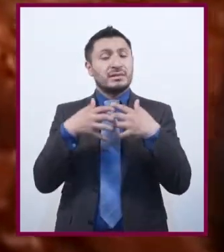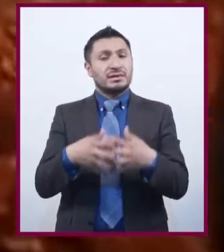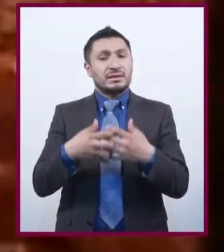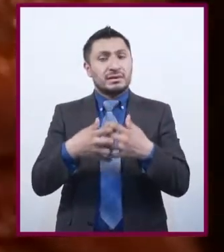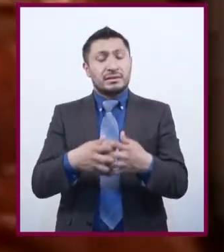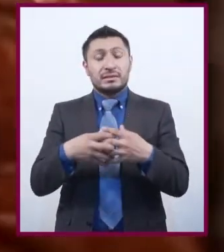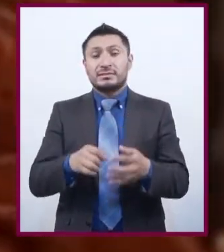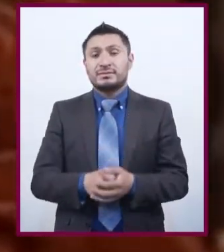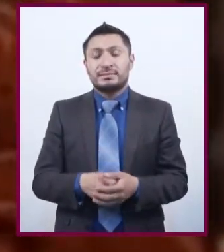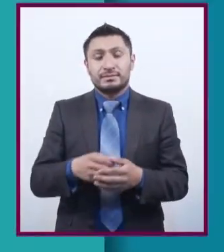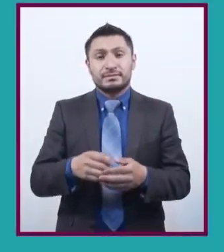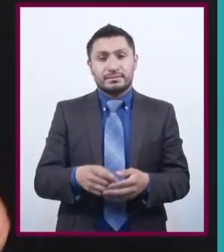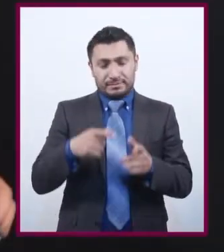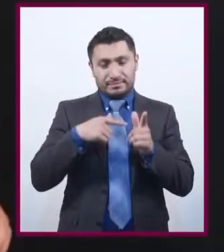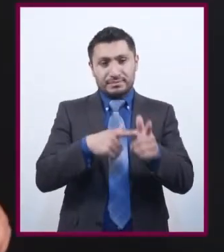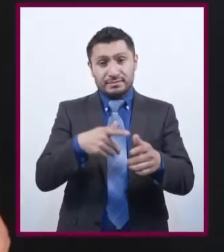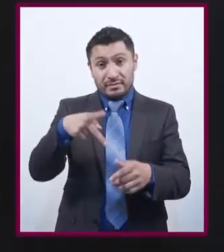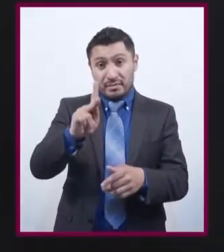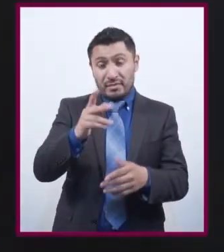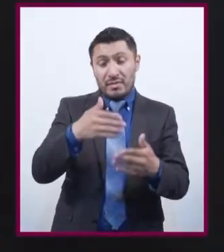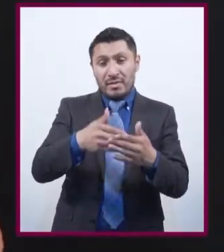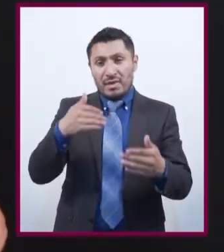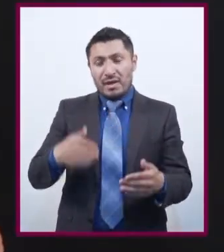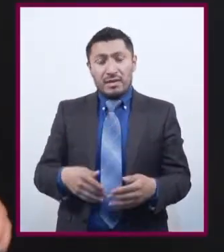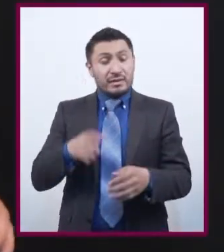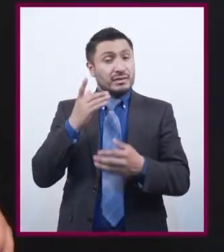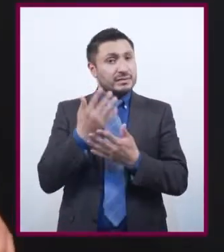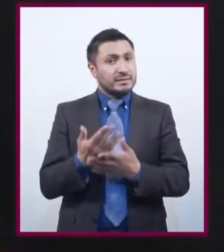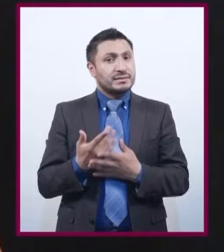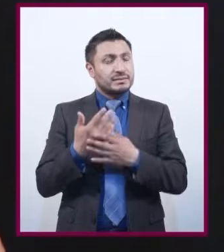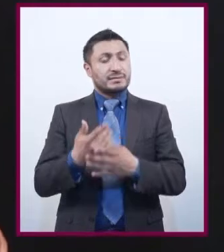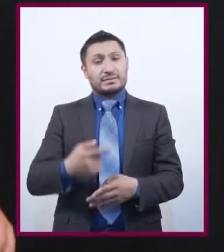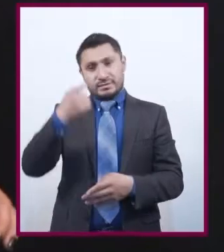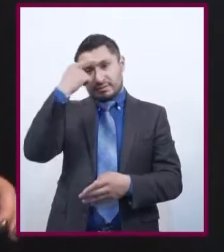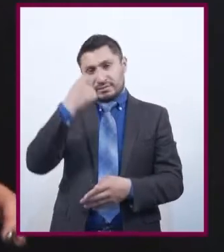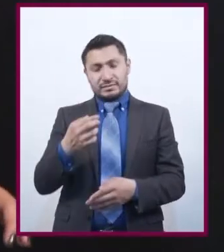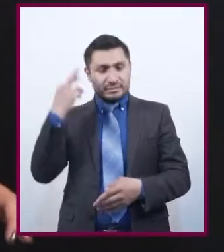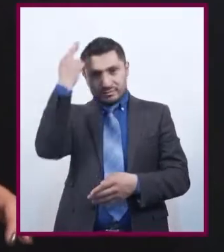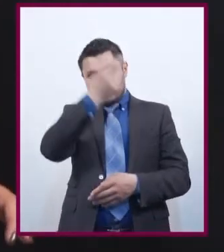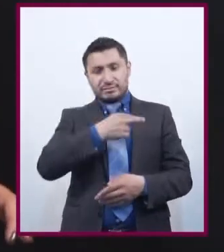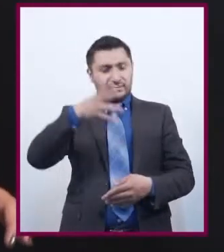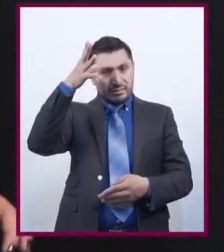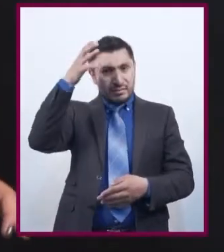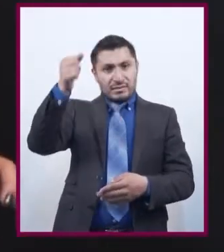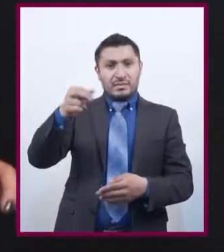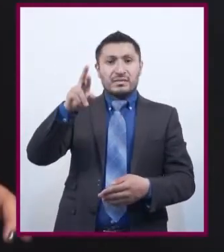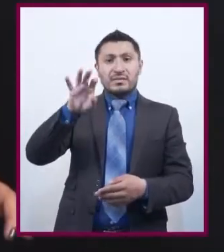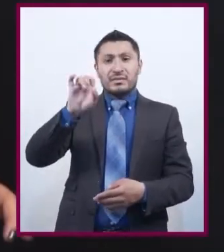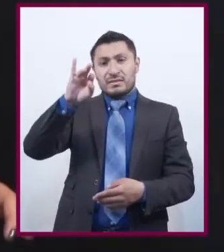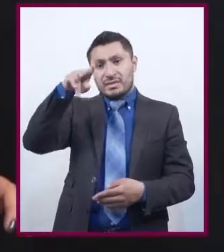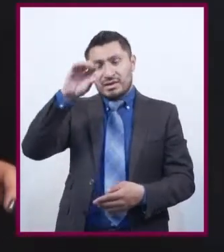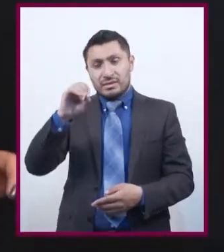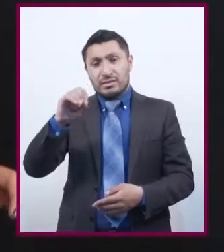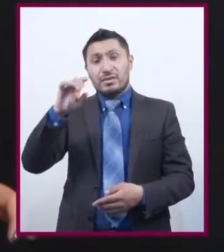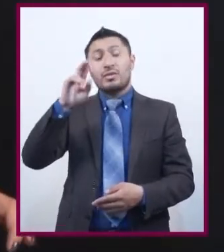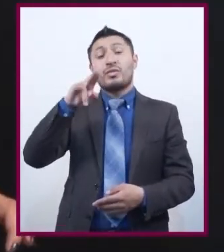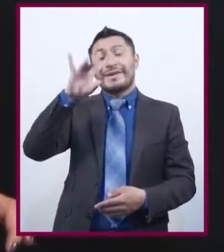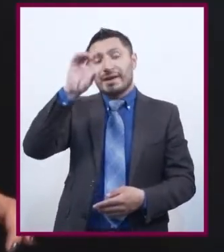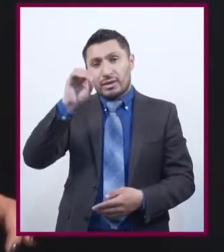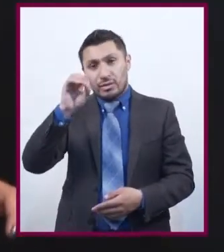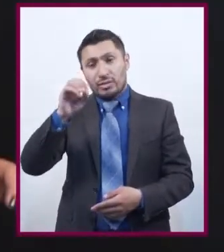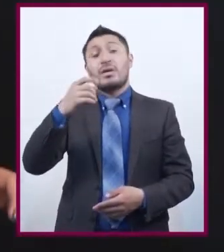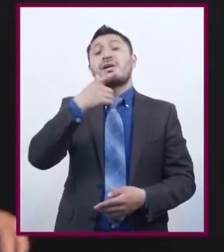Revolución Industrial antes de continuar conviene hacer una pausa para revisar los conceptos de Reino Unido